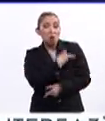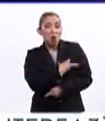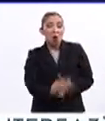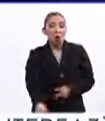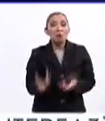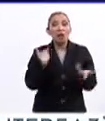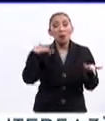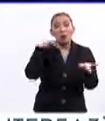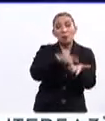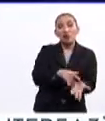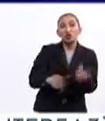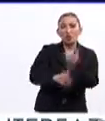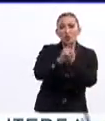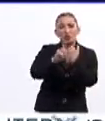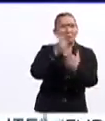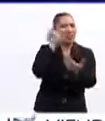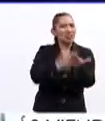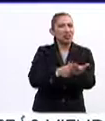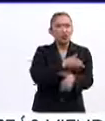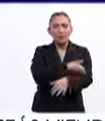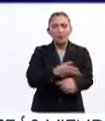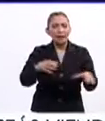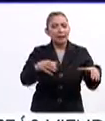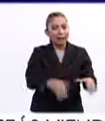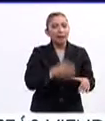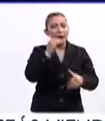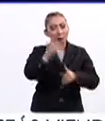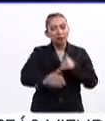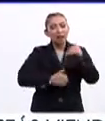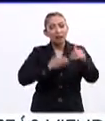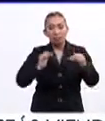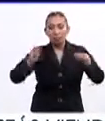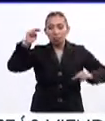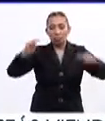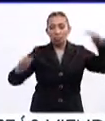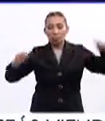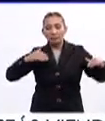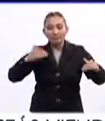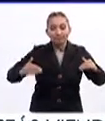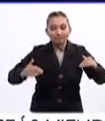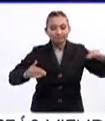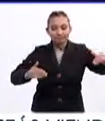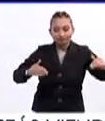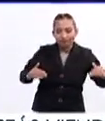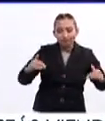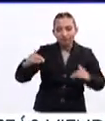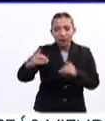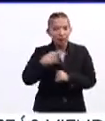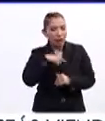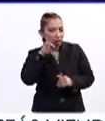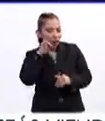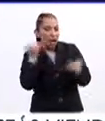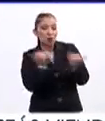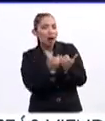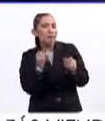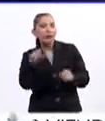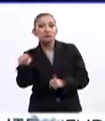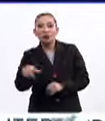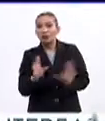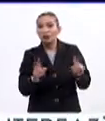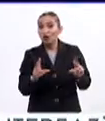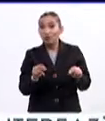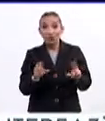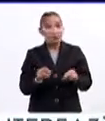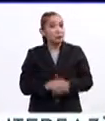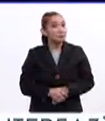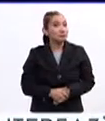socioeconómicos, apoyos, problemas en las familias. Y vamos avanzando a distintos niveles, aunque siempre tomamos a las personas como si supieran lo mismo. Entonces